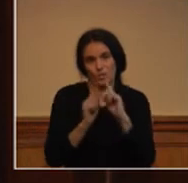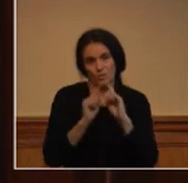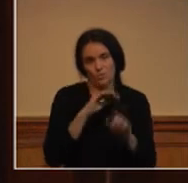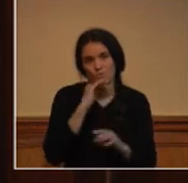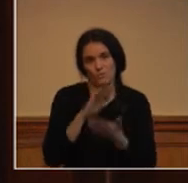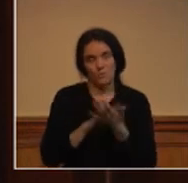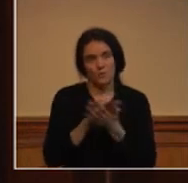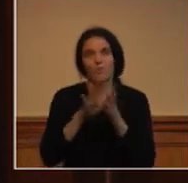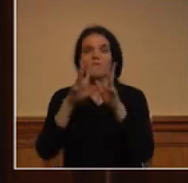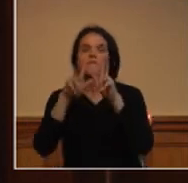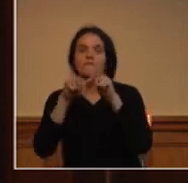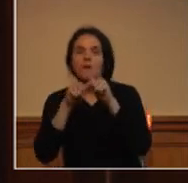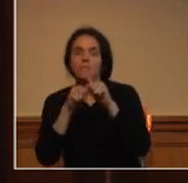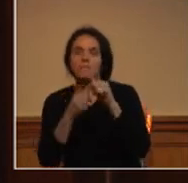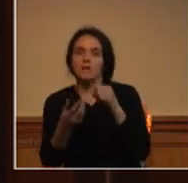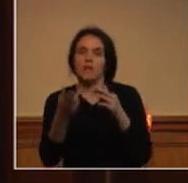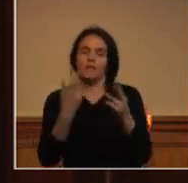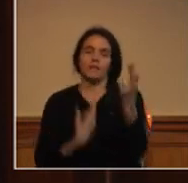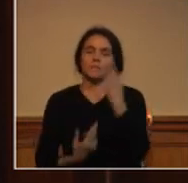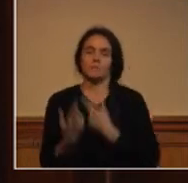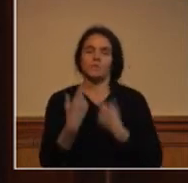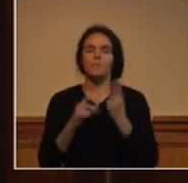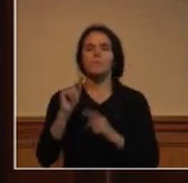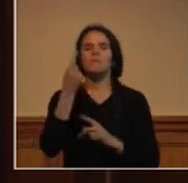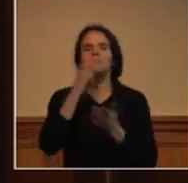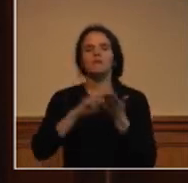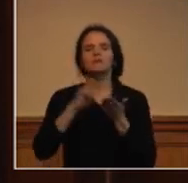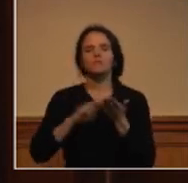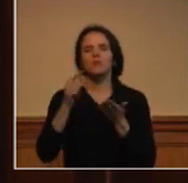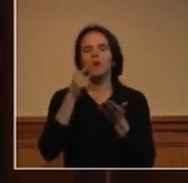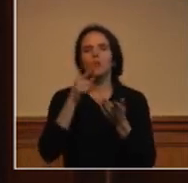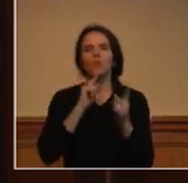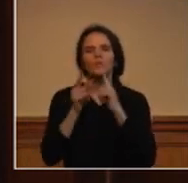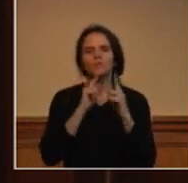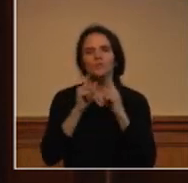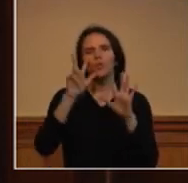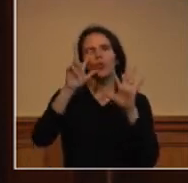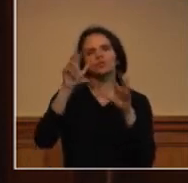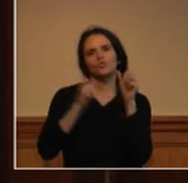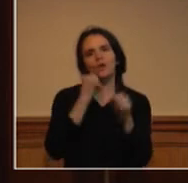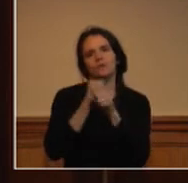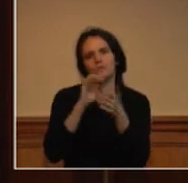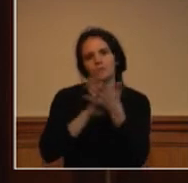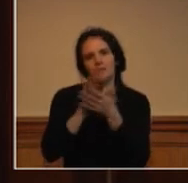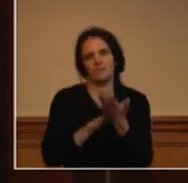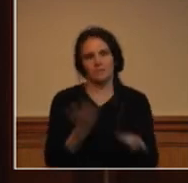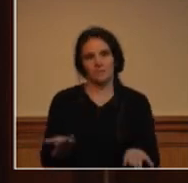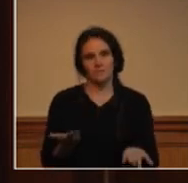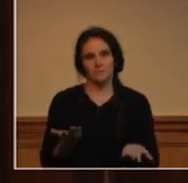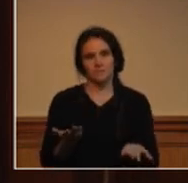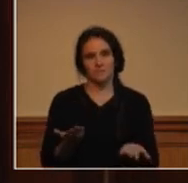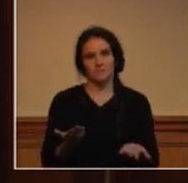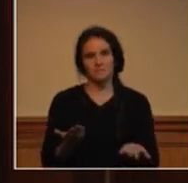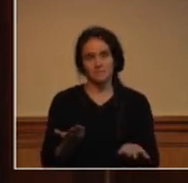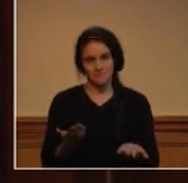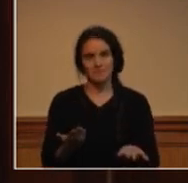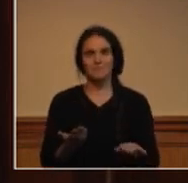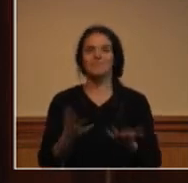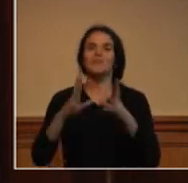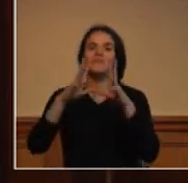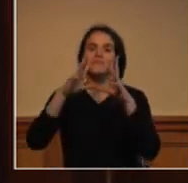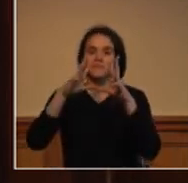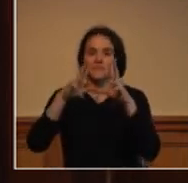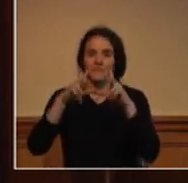Tenemos familias que nos reportaban primera lectura de cuentos a los 8 años. Mientras que para las familias